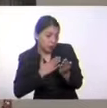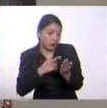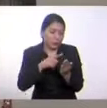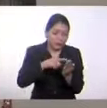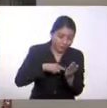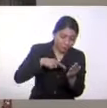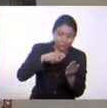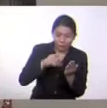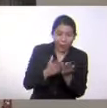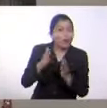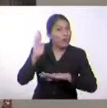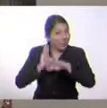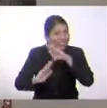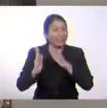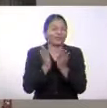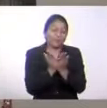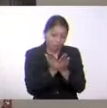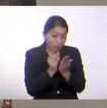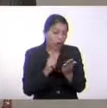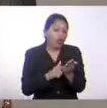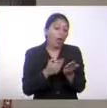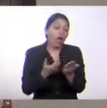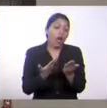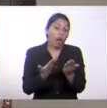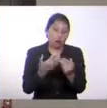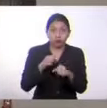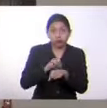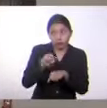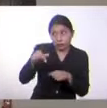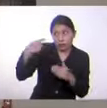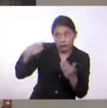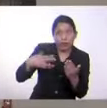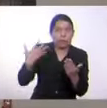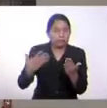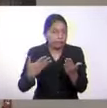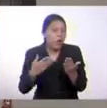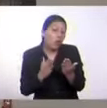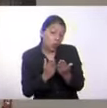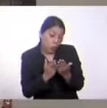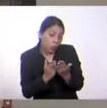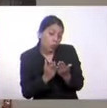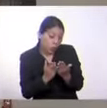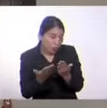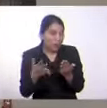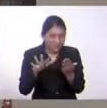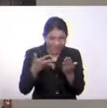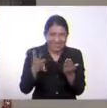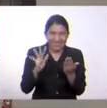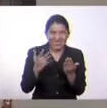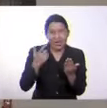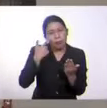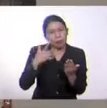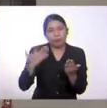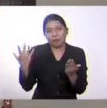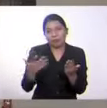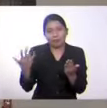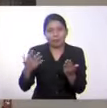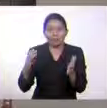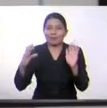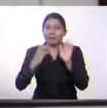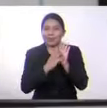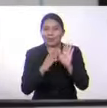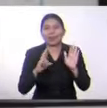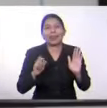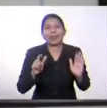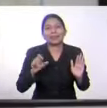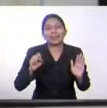que en algunos casos tratarán de reflejar la realidad, como ya veíamos anteriormente en los textos